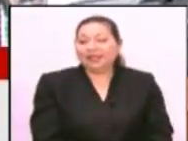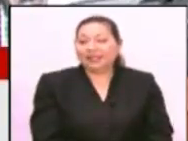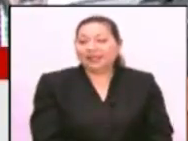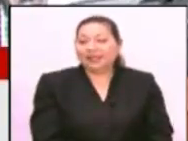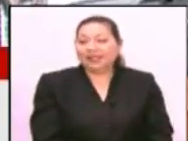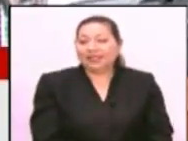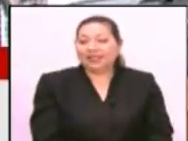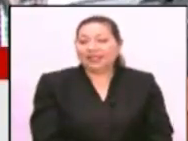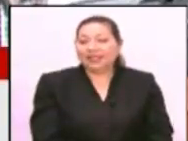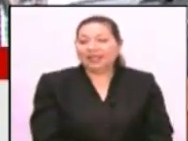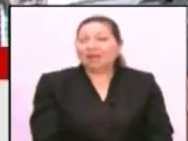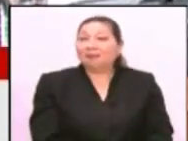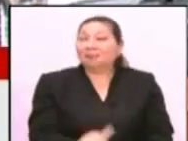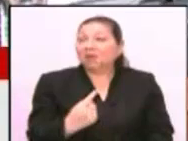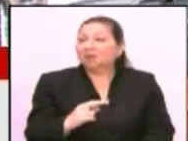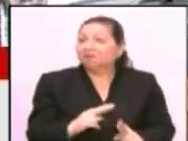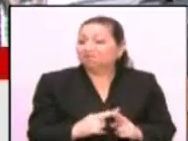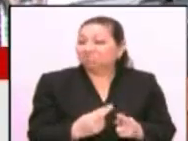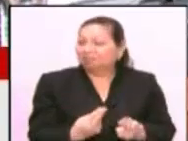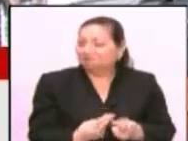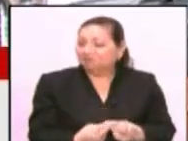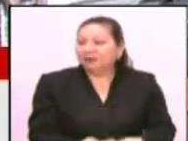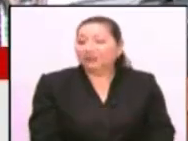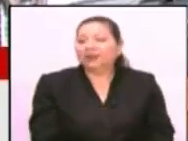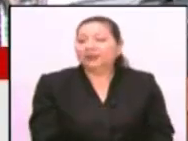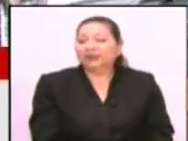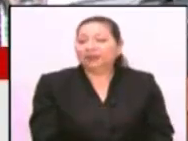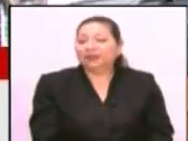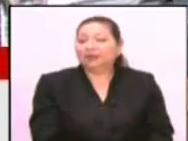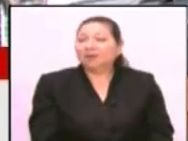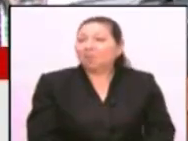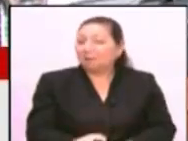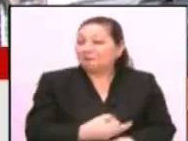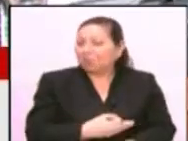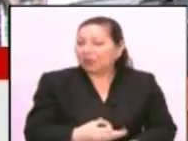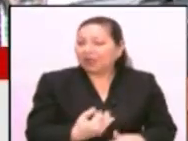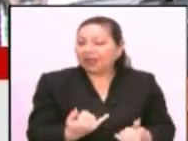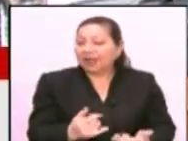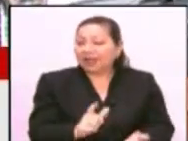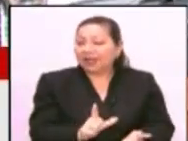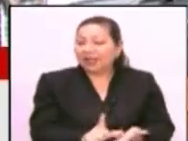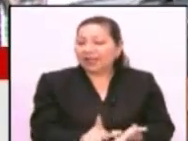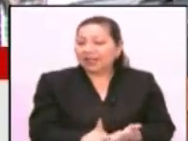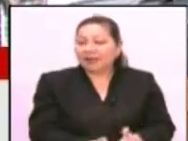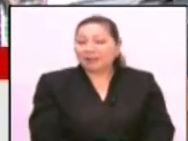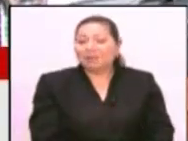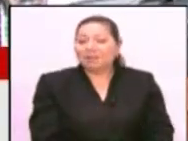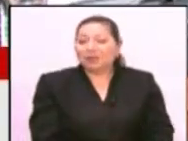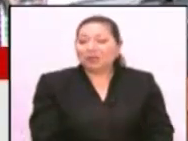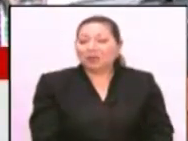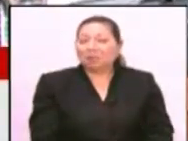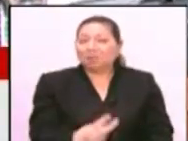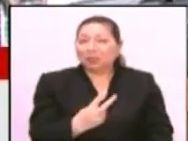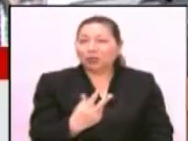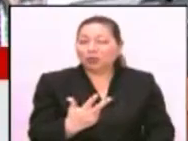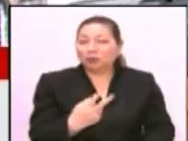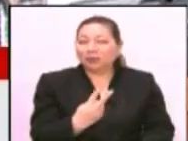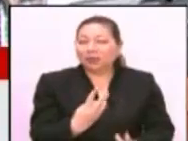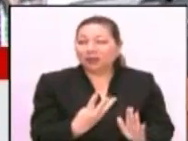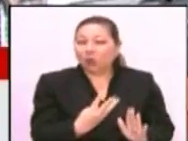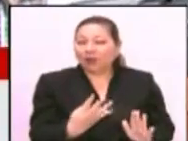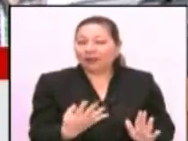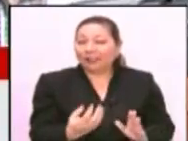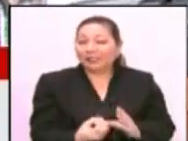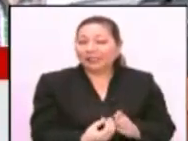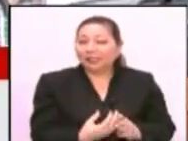Pasemos. Hemos tenido la primera reunión regional acá en Lima, el 28 y 29 de septiembre de este